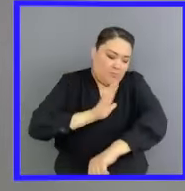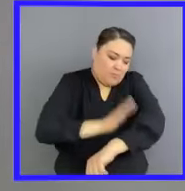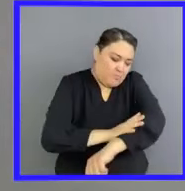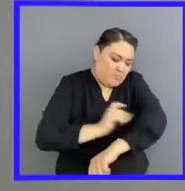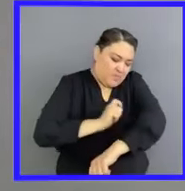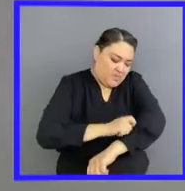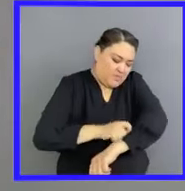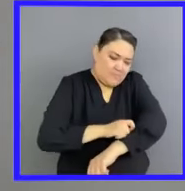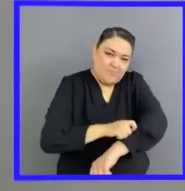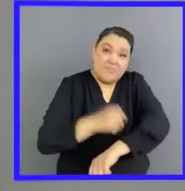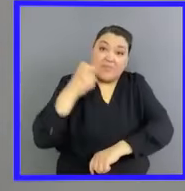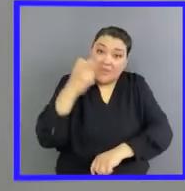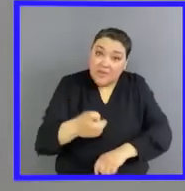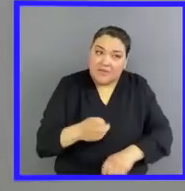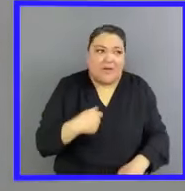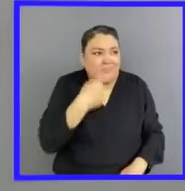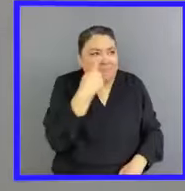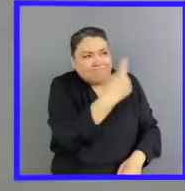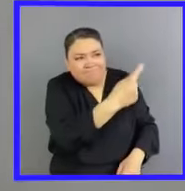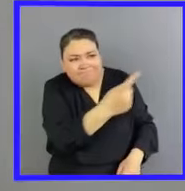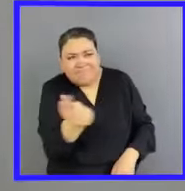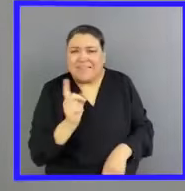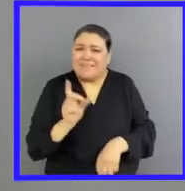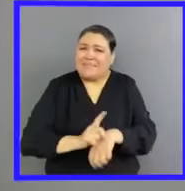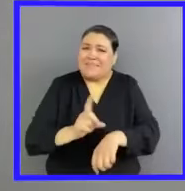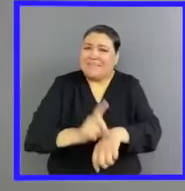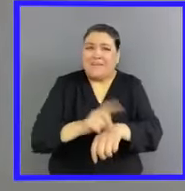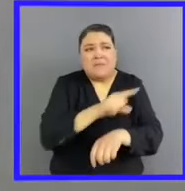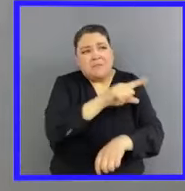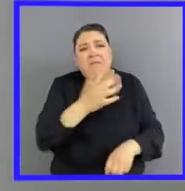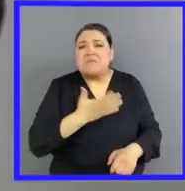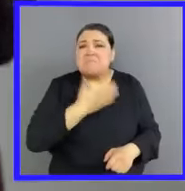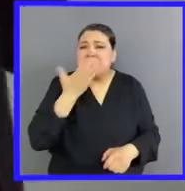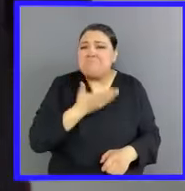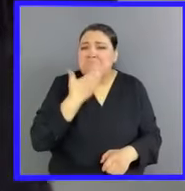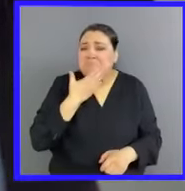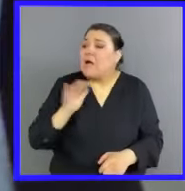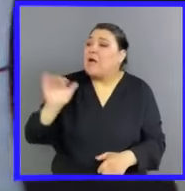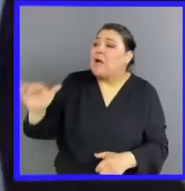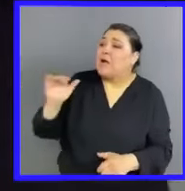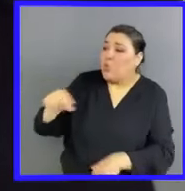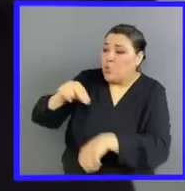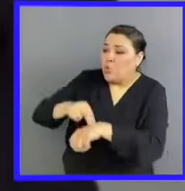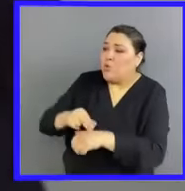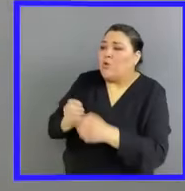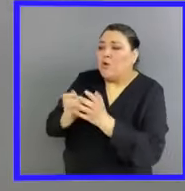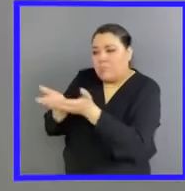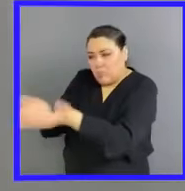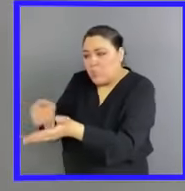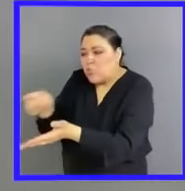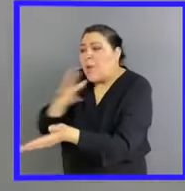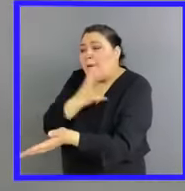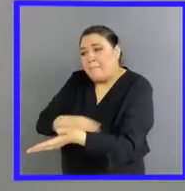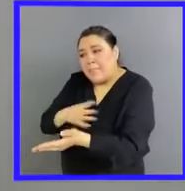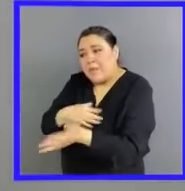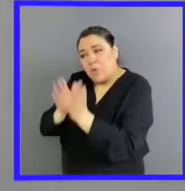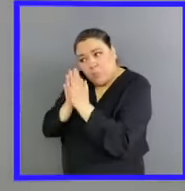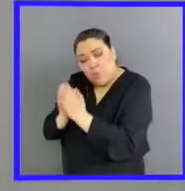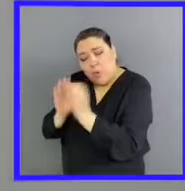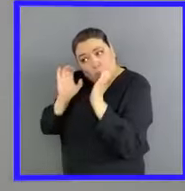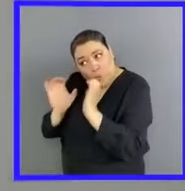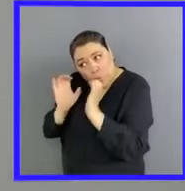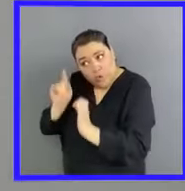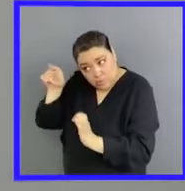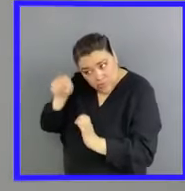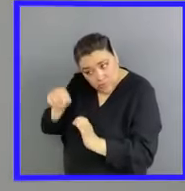lo vemos cada día más común y te dicen, doctor, le encargo a mi perrijo, le encargo a